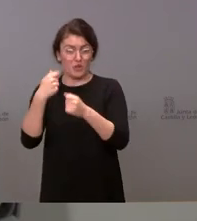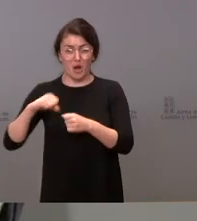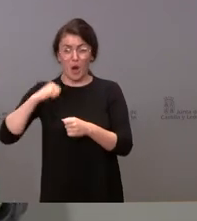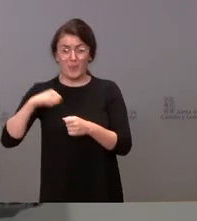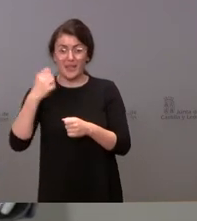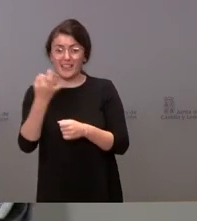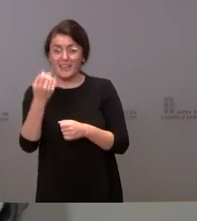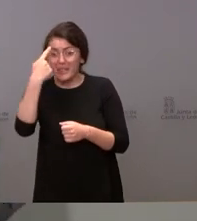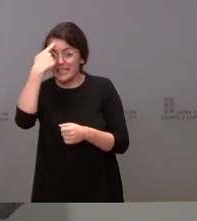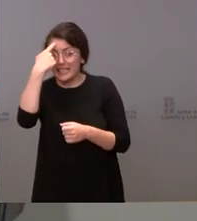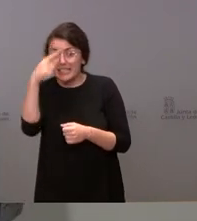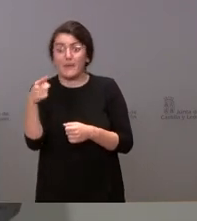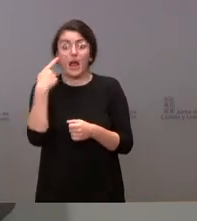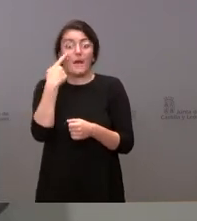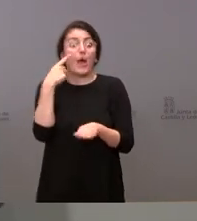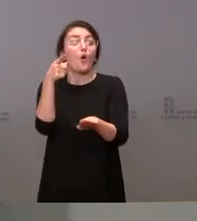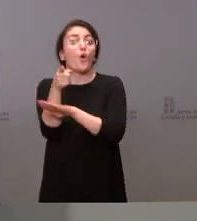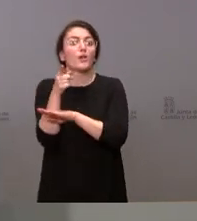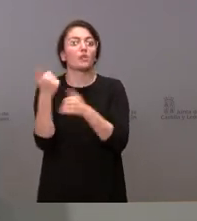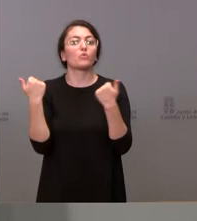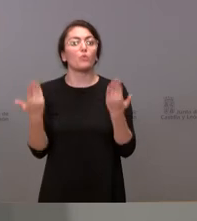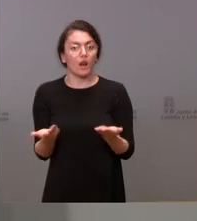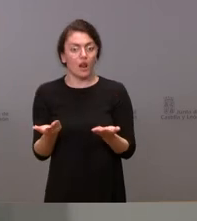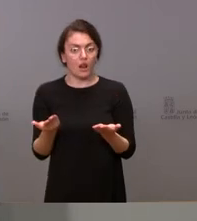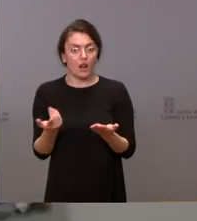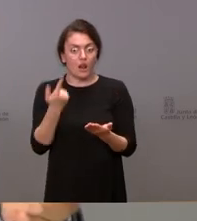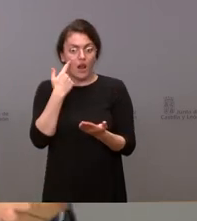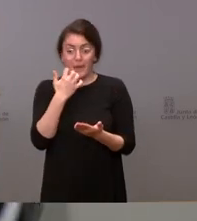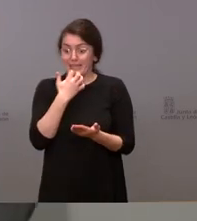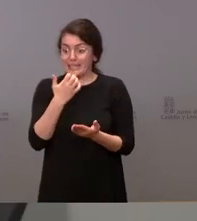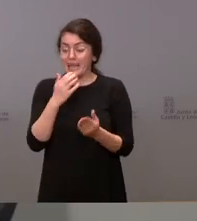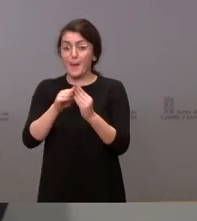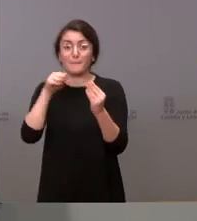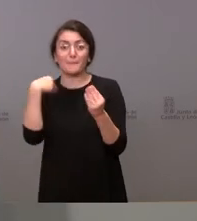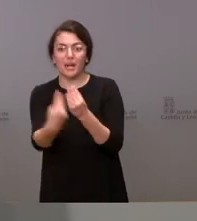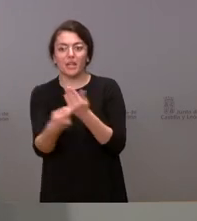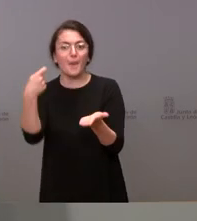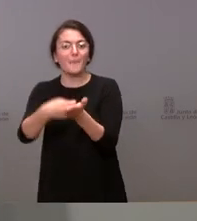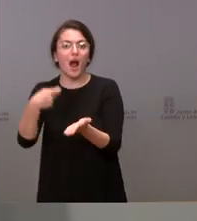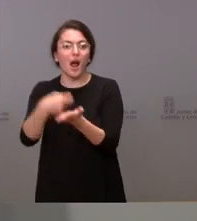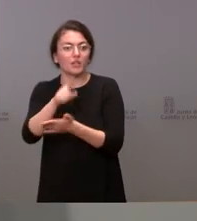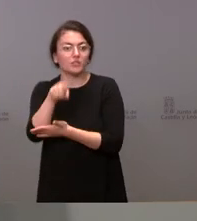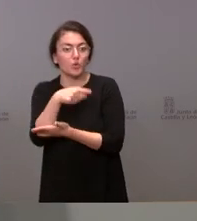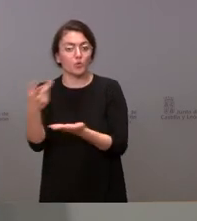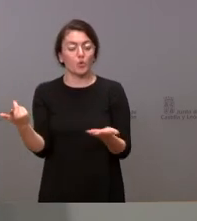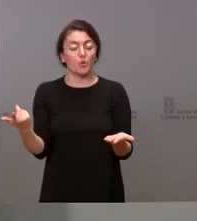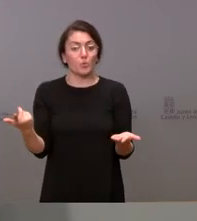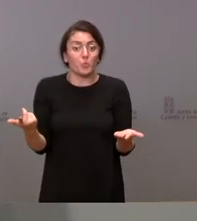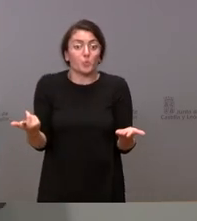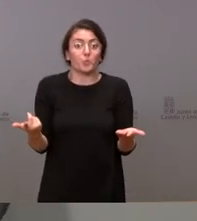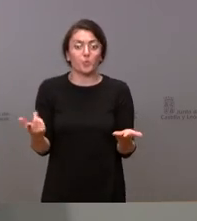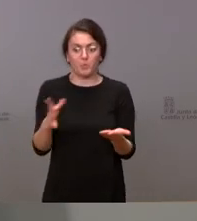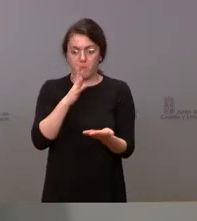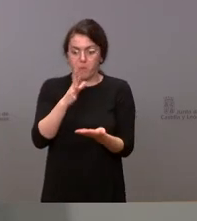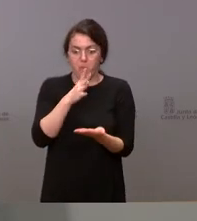que saber si la concesionaria está obligada a sufragar los gastos de material que nosotros entendemos que está obligada a sufragar, porque